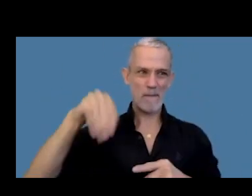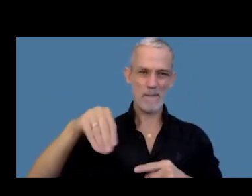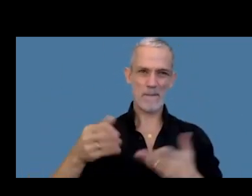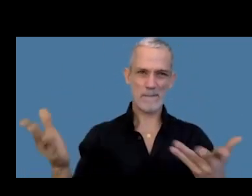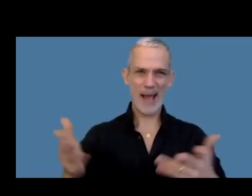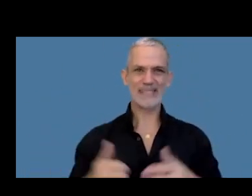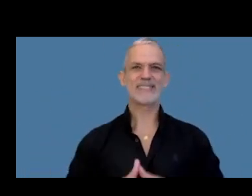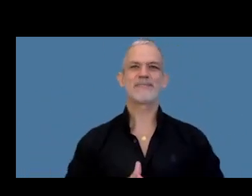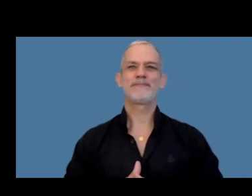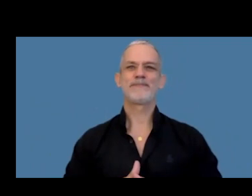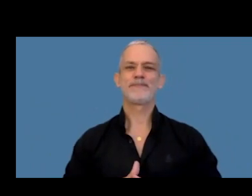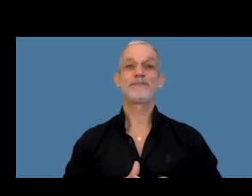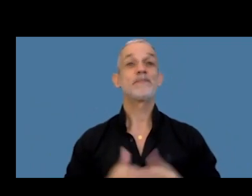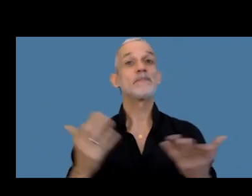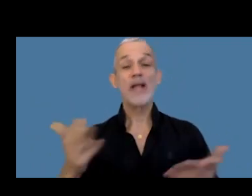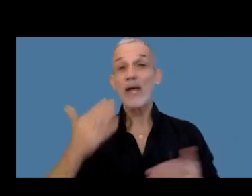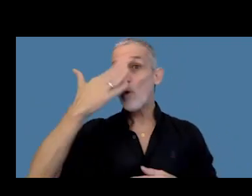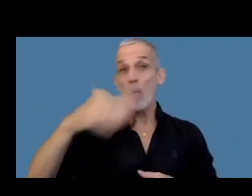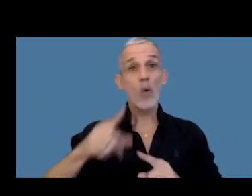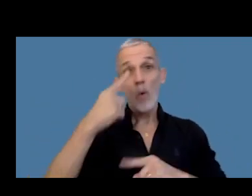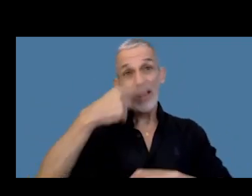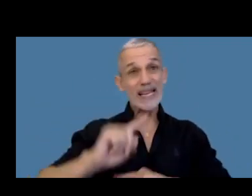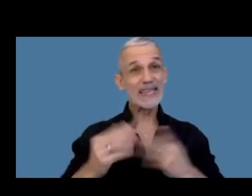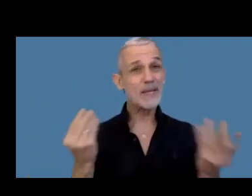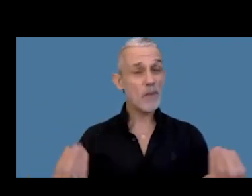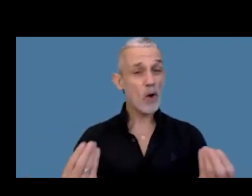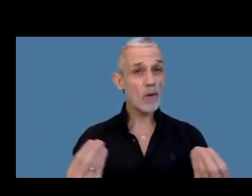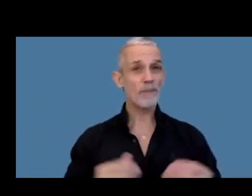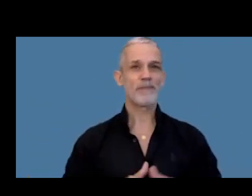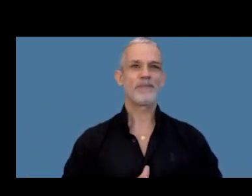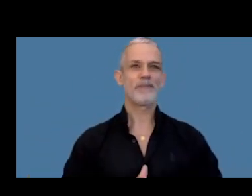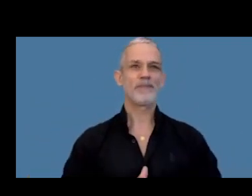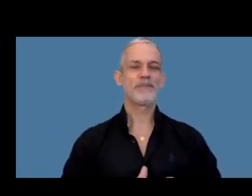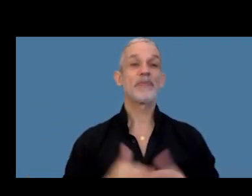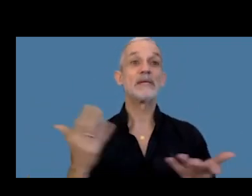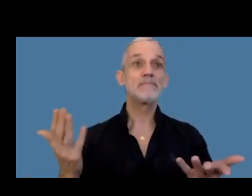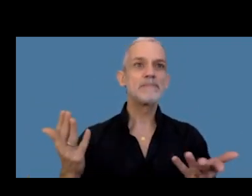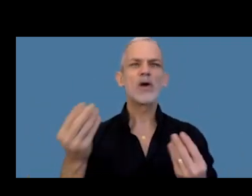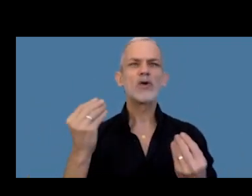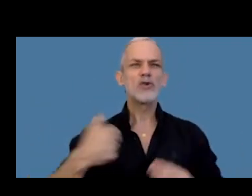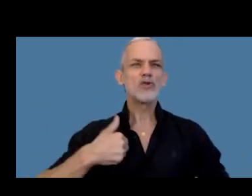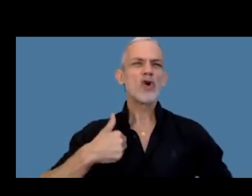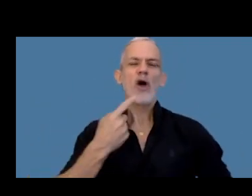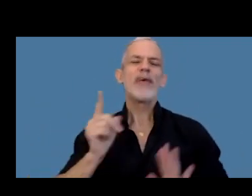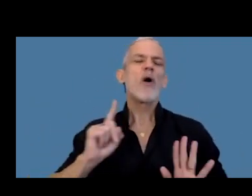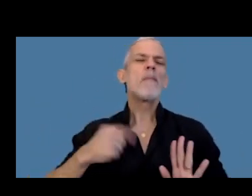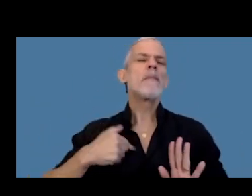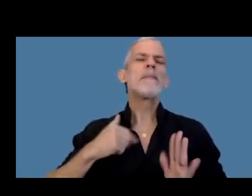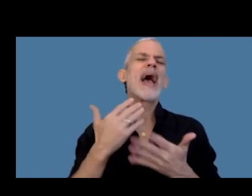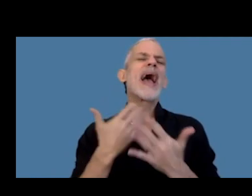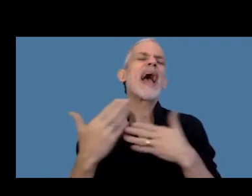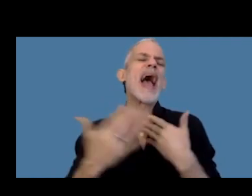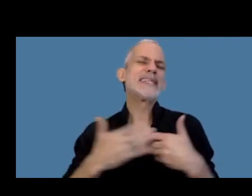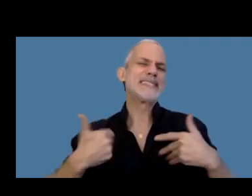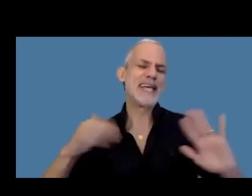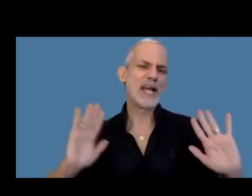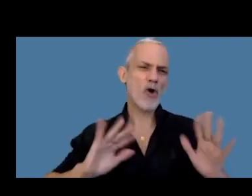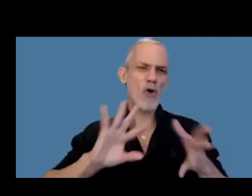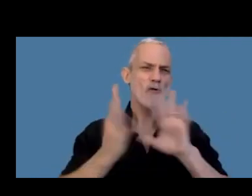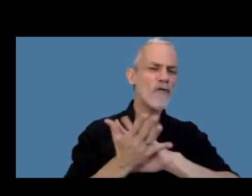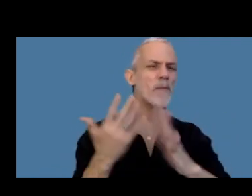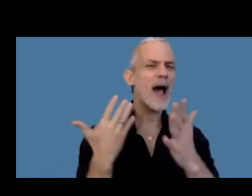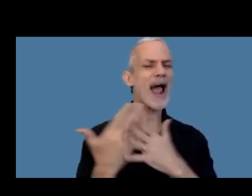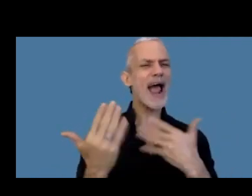cuestión. Y finalmente, lo que yo denomino prácticas caseras, que no